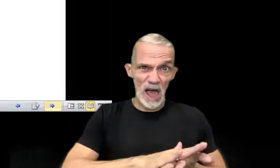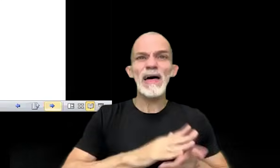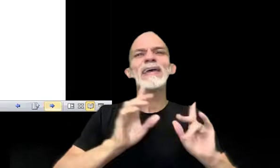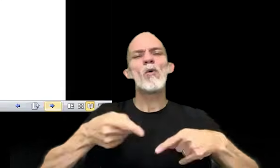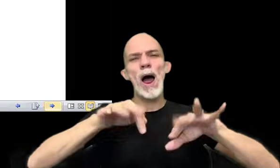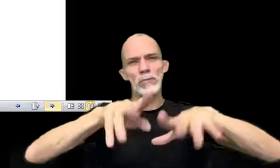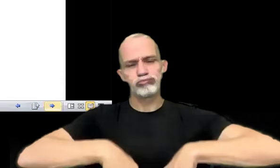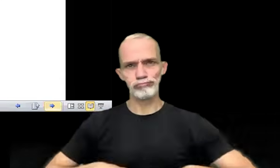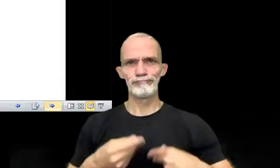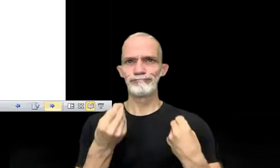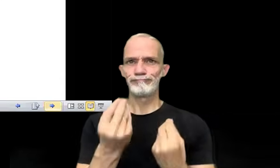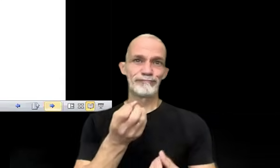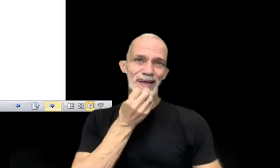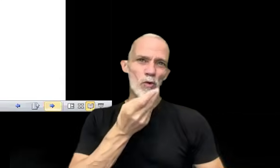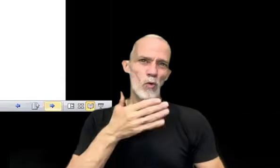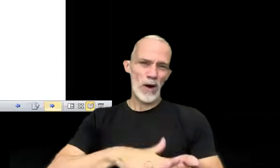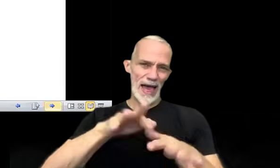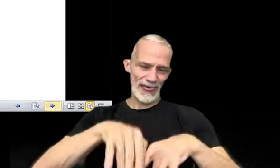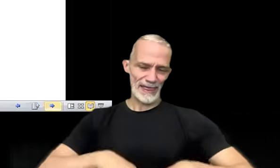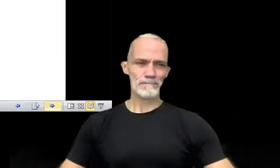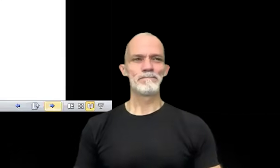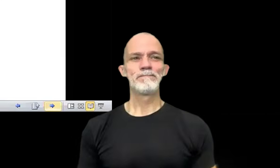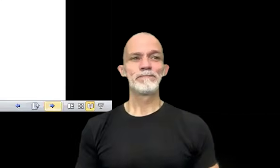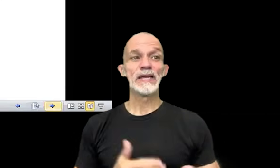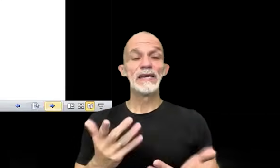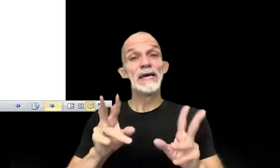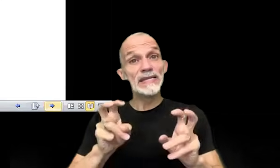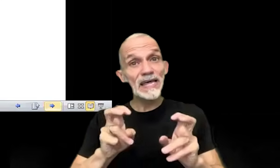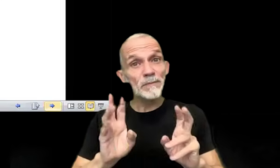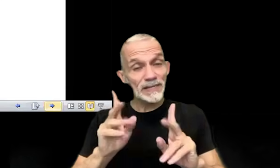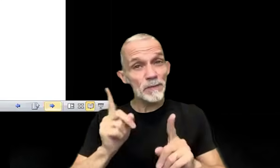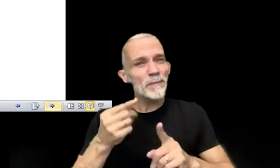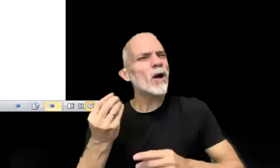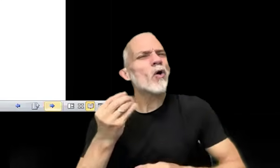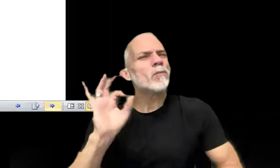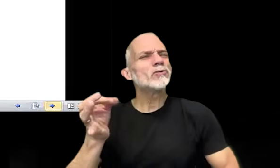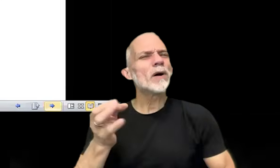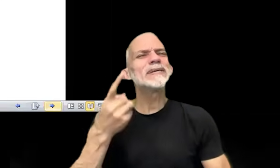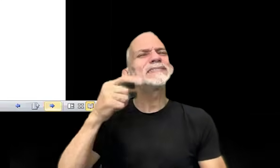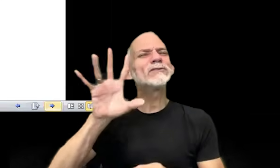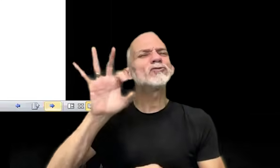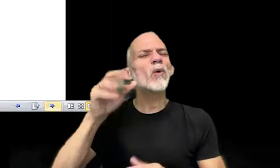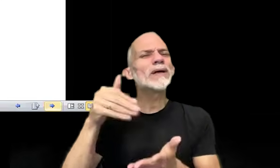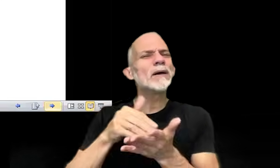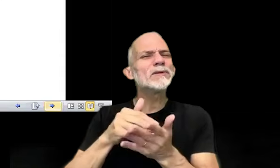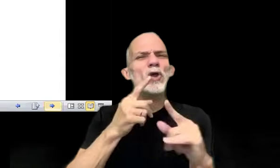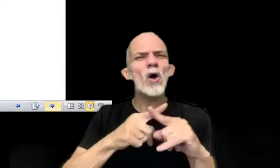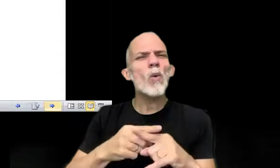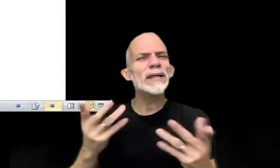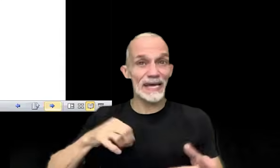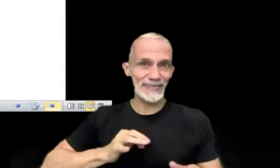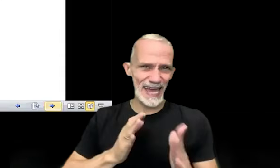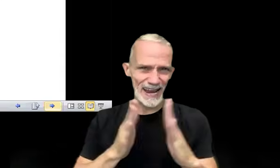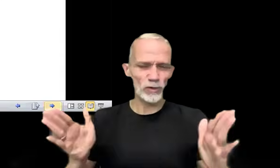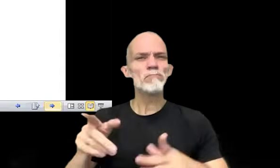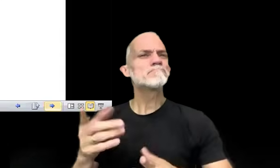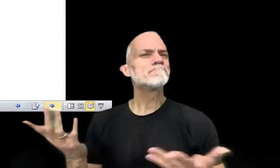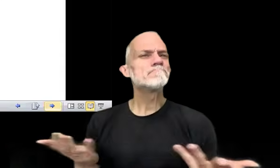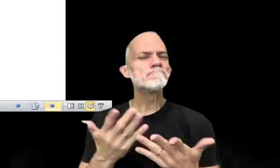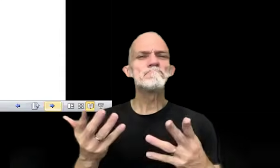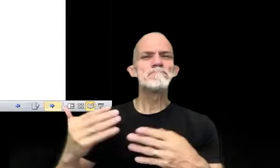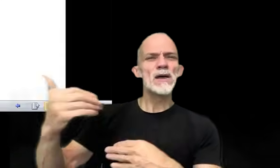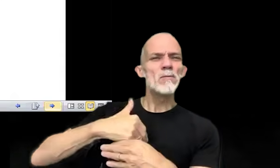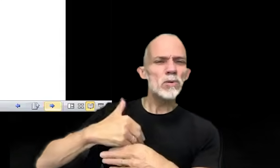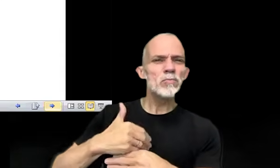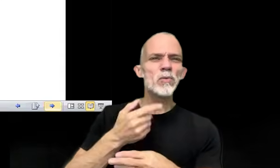están obligados a presentar. Y una cuestión, para determinar estos 150 millones este año, ¿sí?, a las